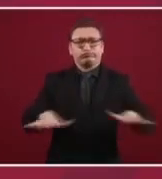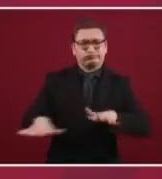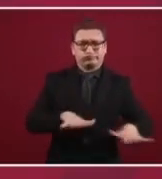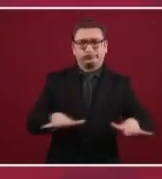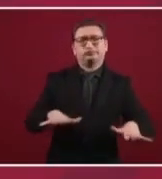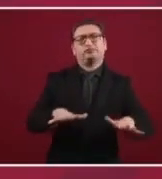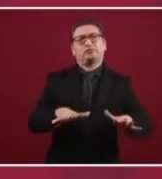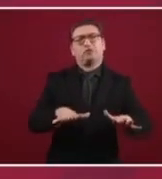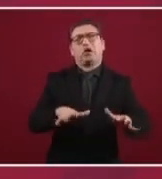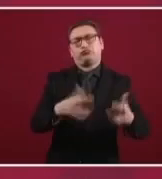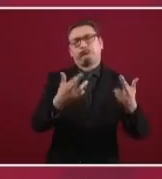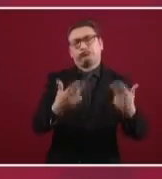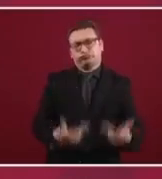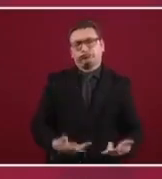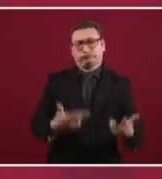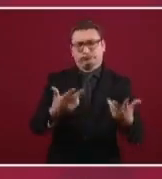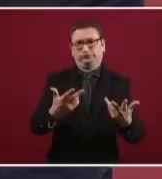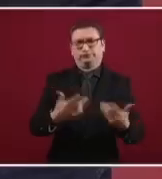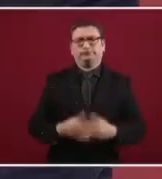Ya